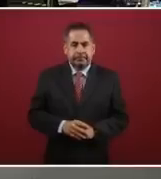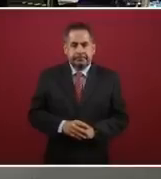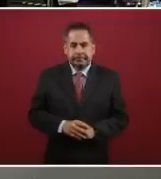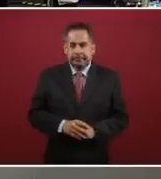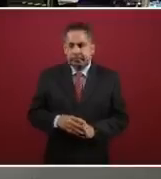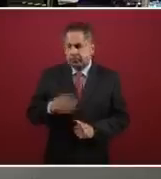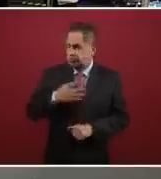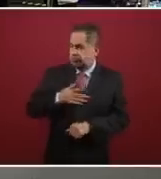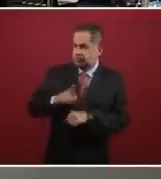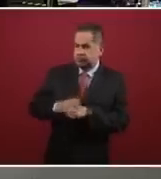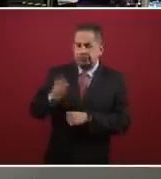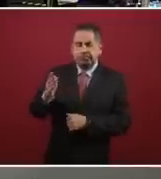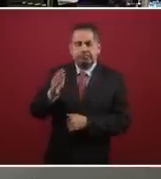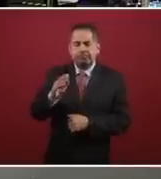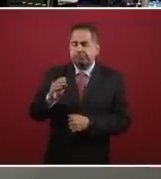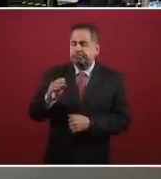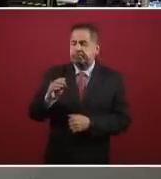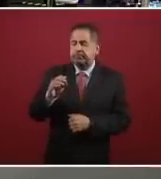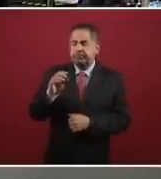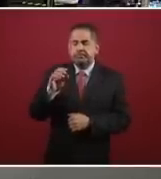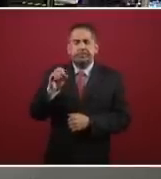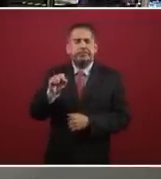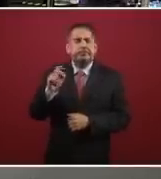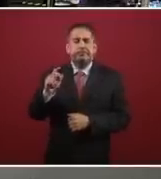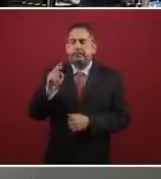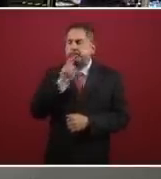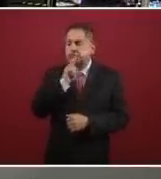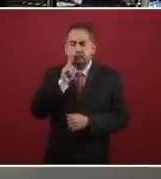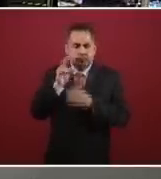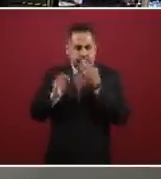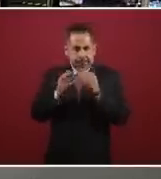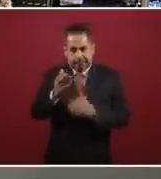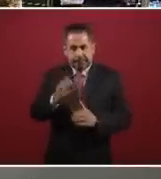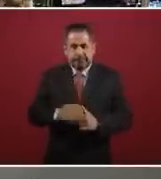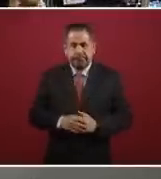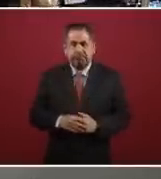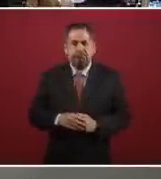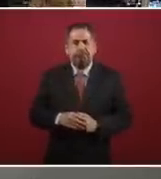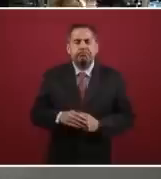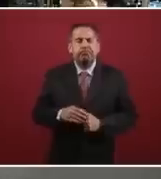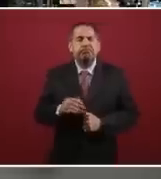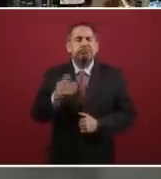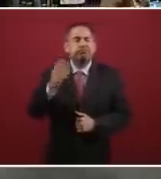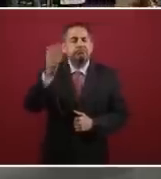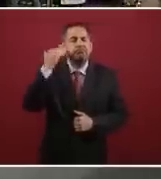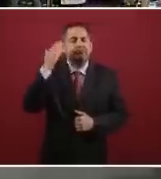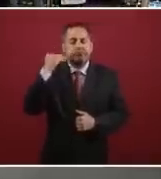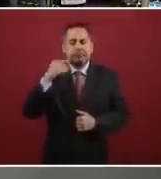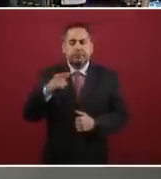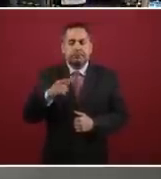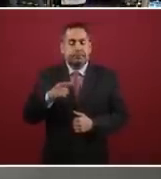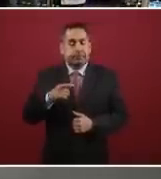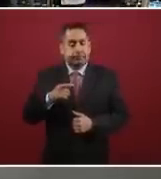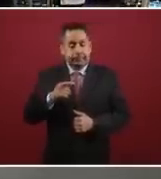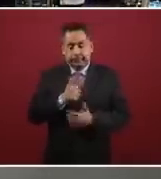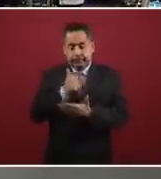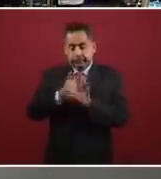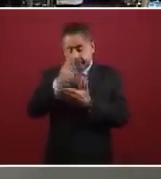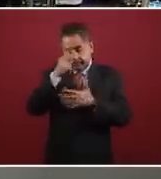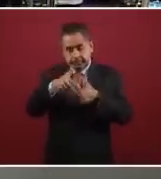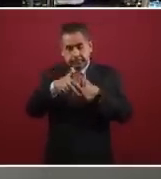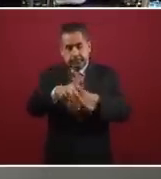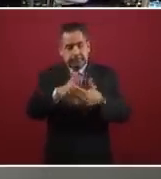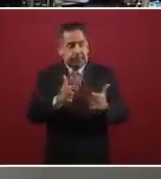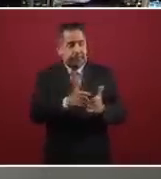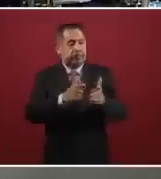Buenos días, presidente. Alberto Rodríguez, de SDP Noticias. El fin de semana, el viernes pasado, hubo una marcha en Ciudad de México de colectivos